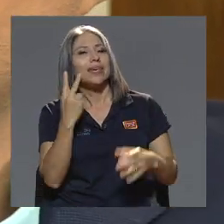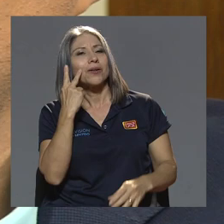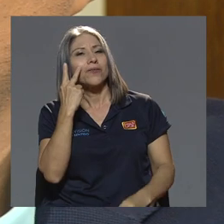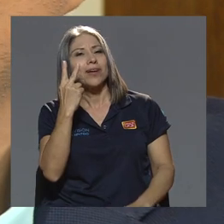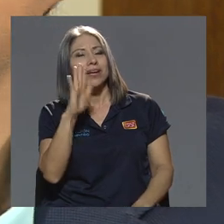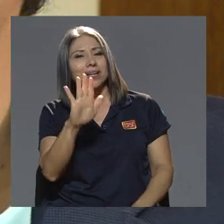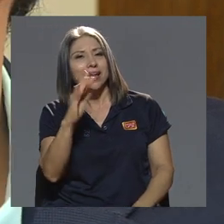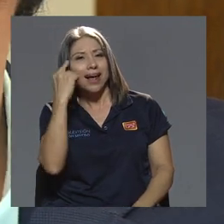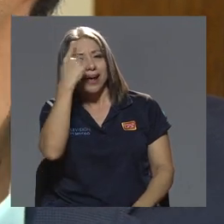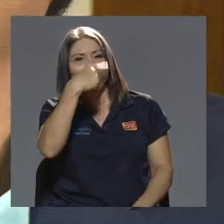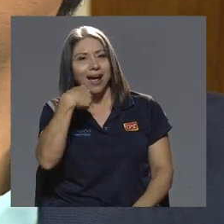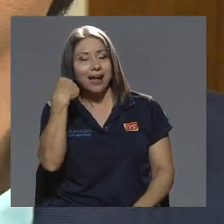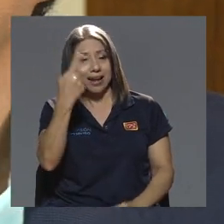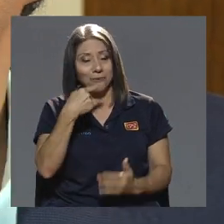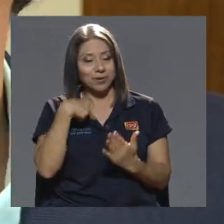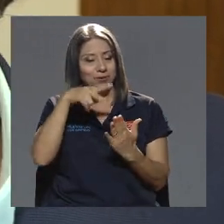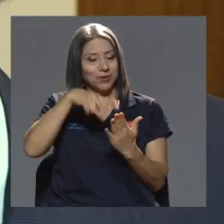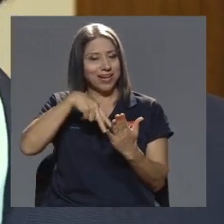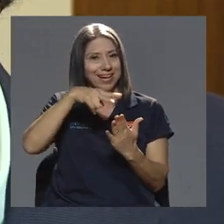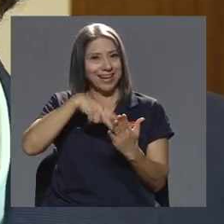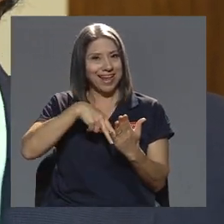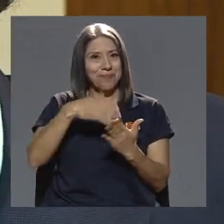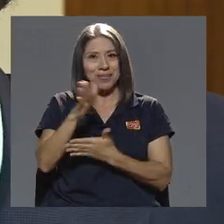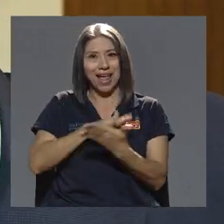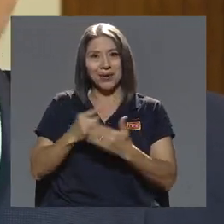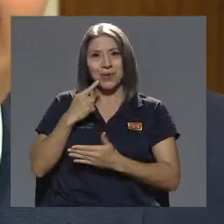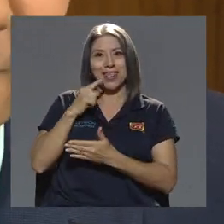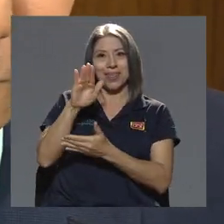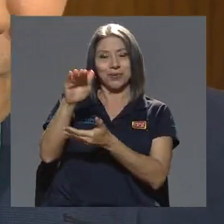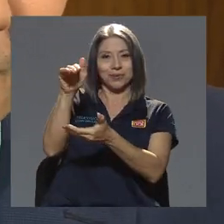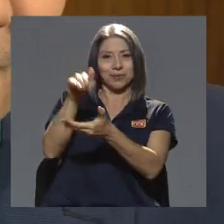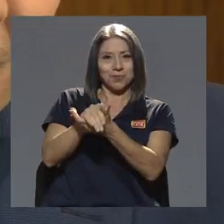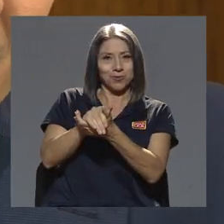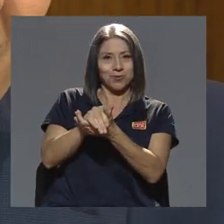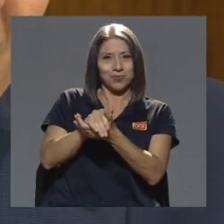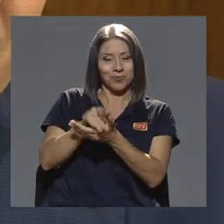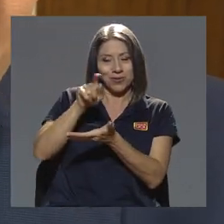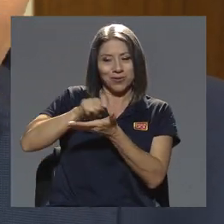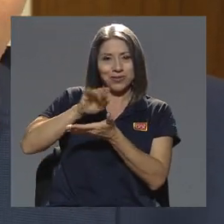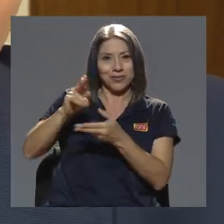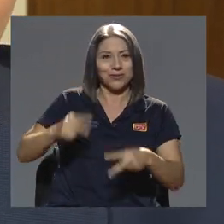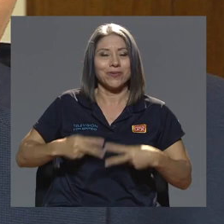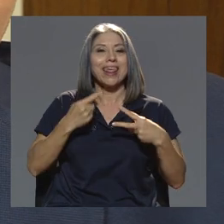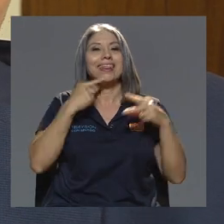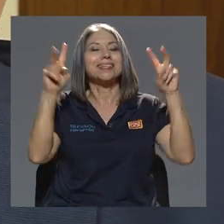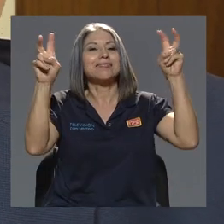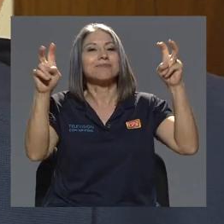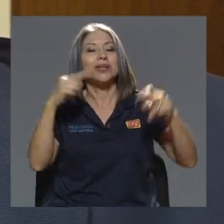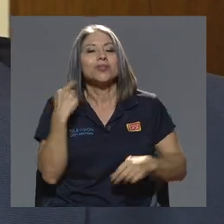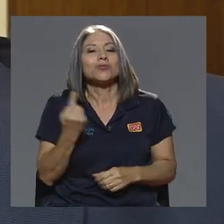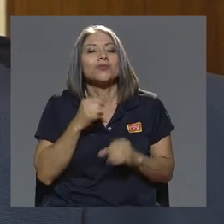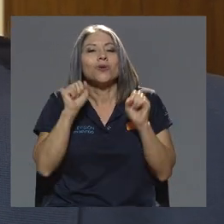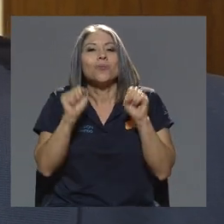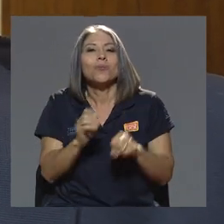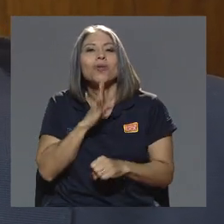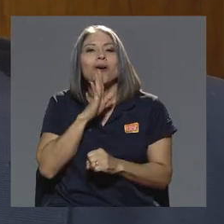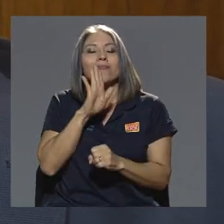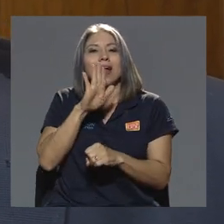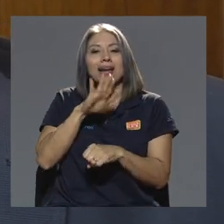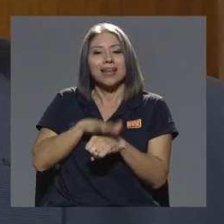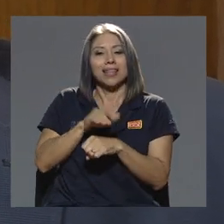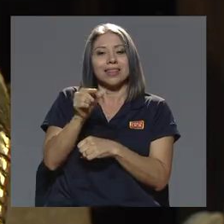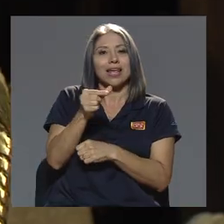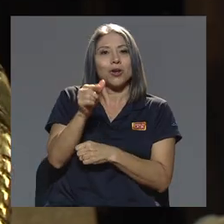más cuando le lea esto que dijo él en una biografía que me encontré suya. Dice: solo puedo hablar de Gloria con admiración y